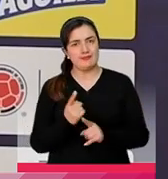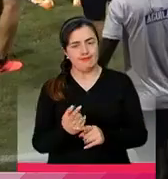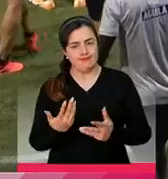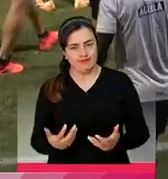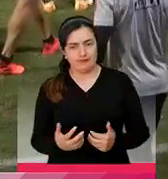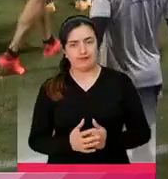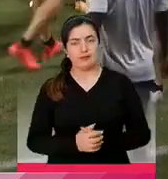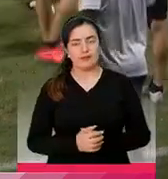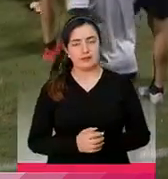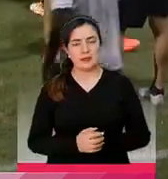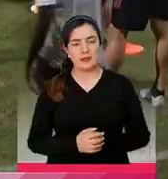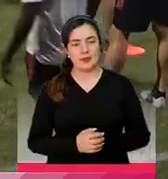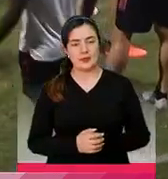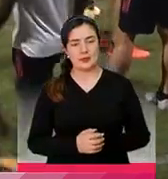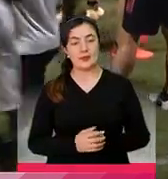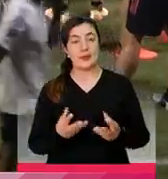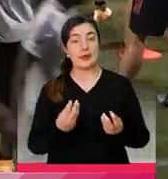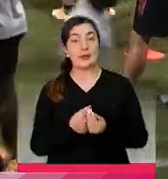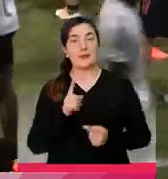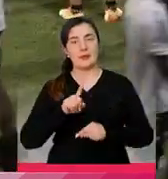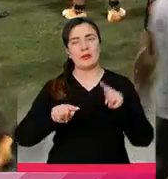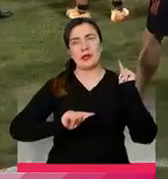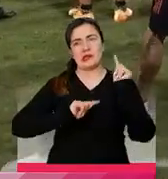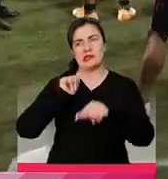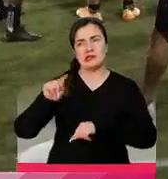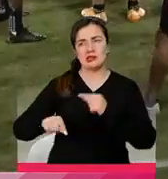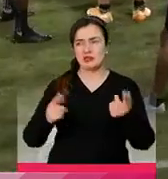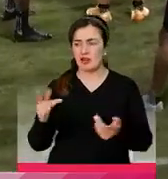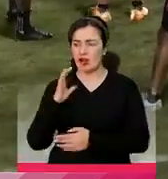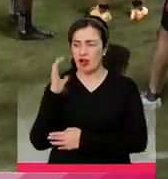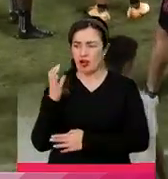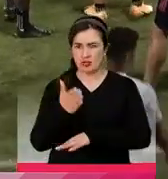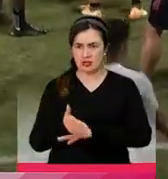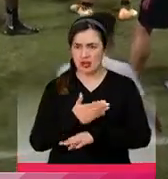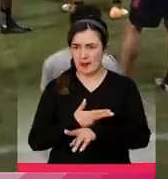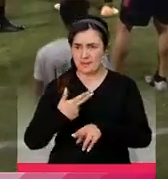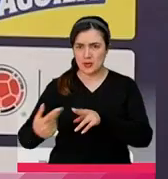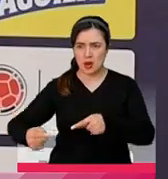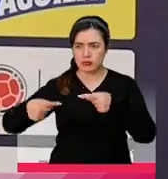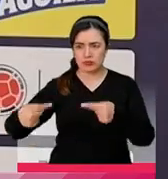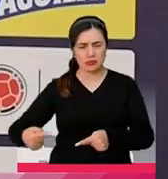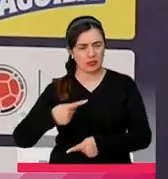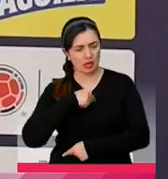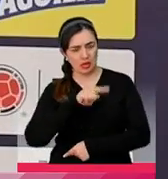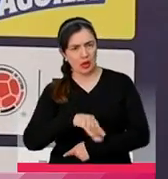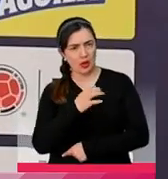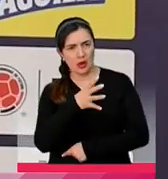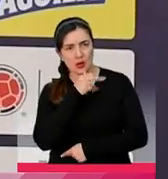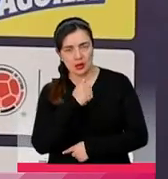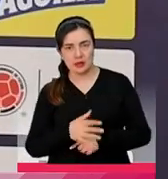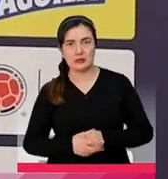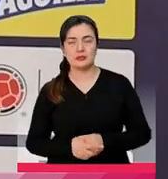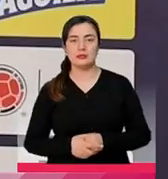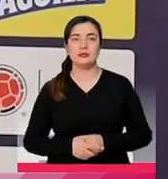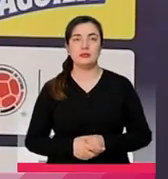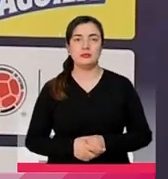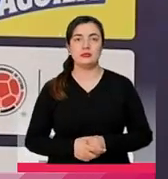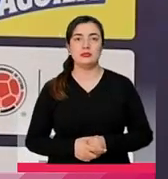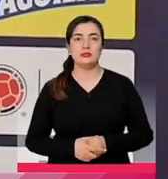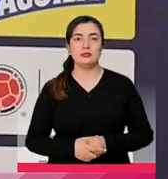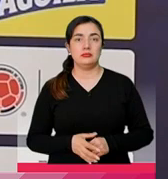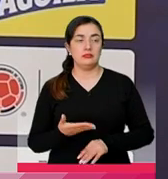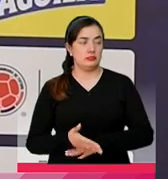problemas y también para las críticas por no estar en colombia previo al arranque de las eliminatorias trabajamos lo que teníamos que